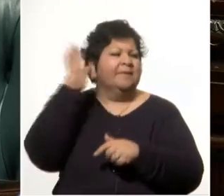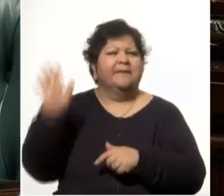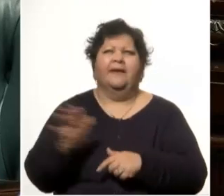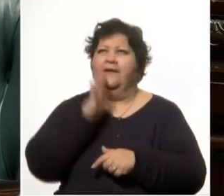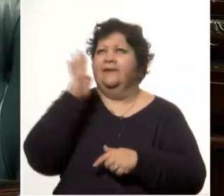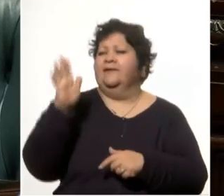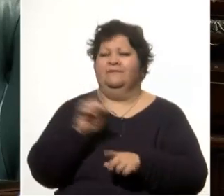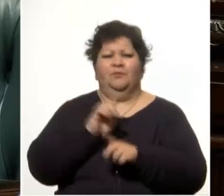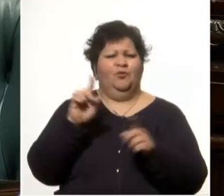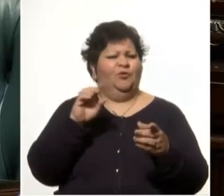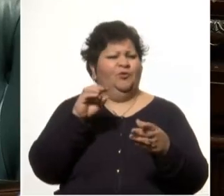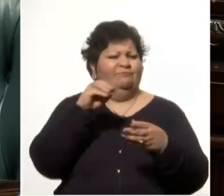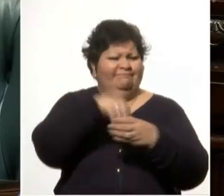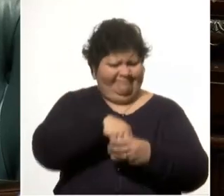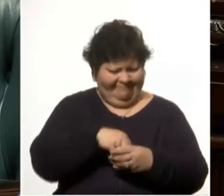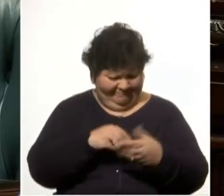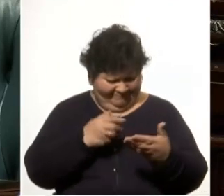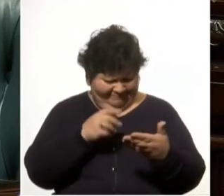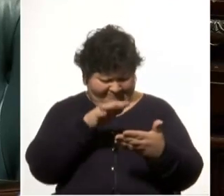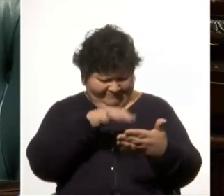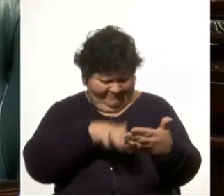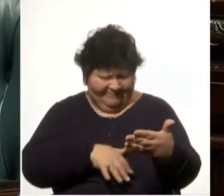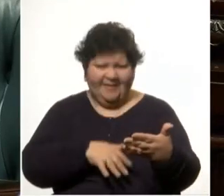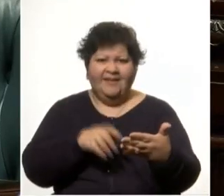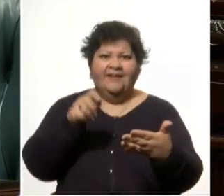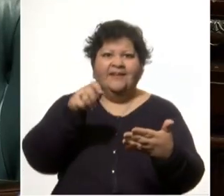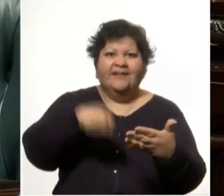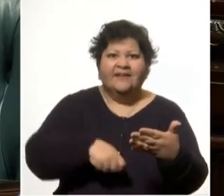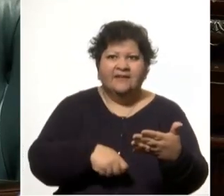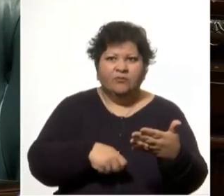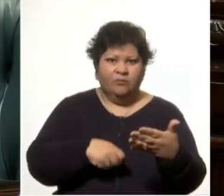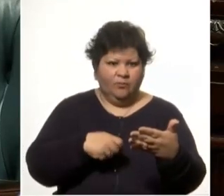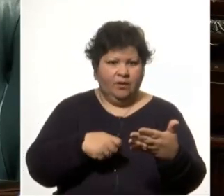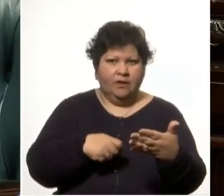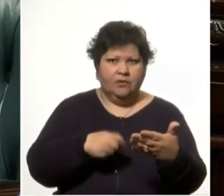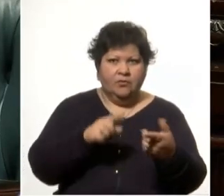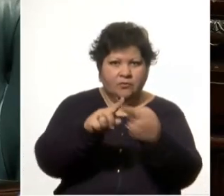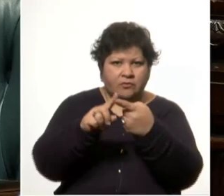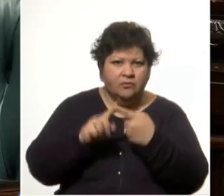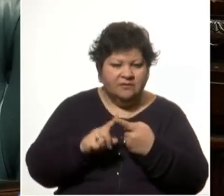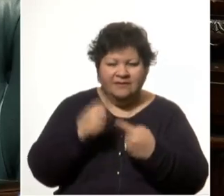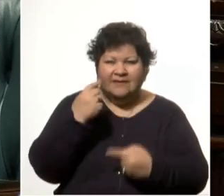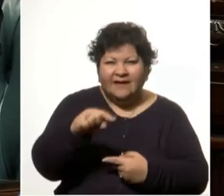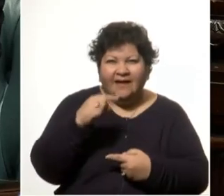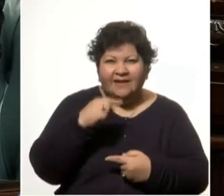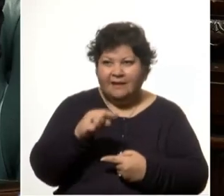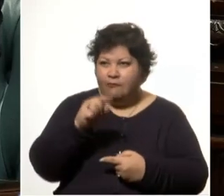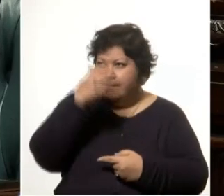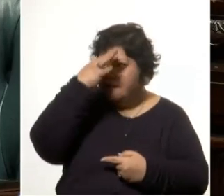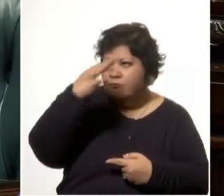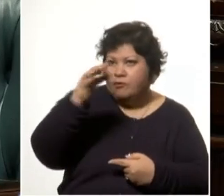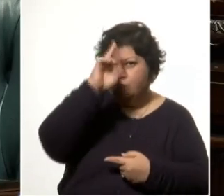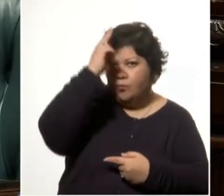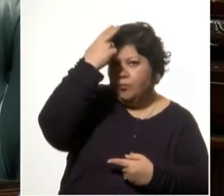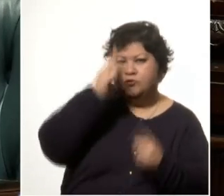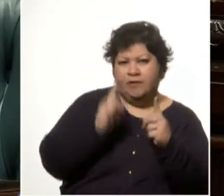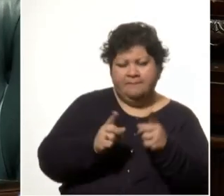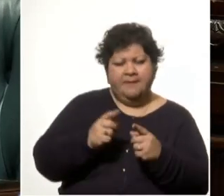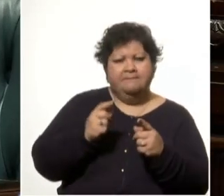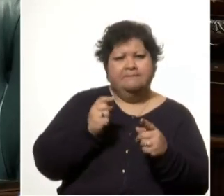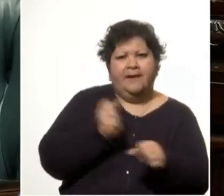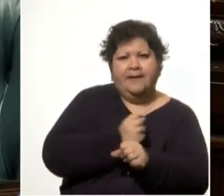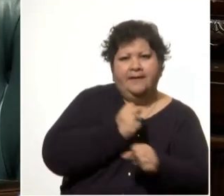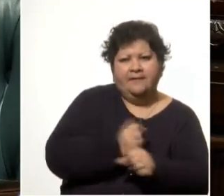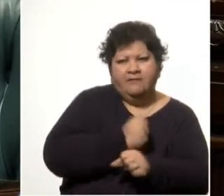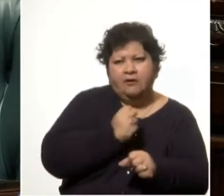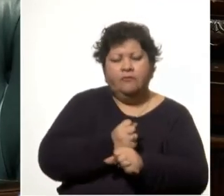el contenido del acuerdo era tan negativo para nuestro puerto y tan perjudicial para la economía del país, para el empleo, para